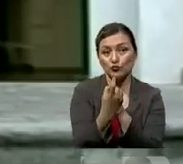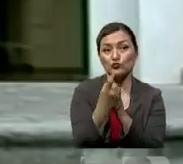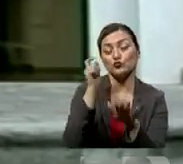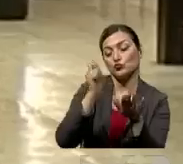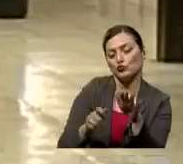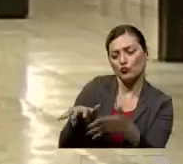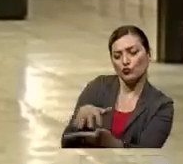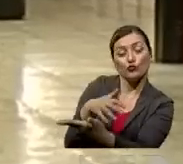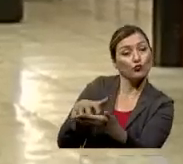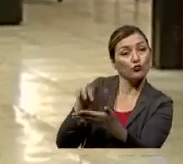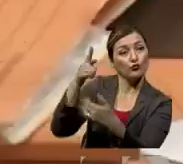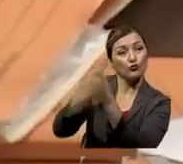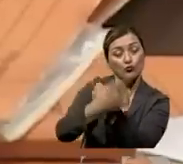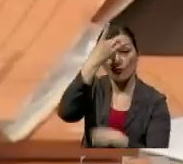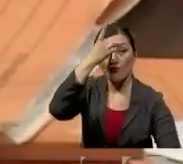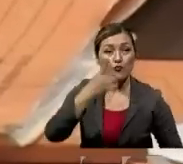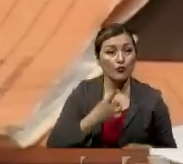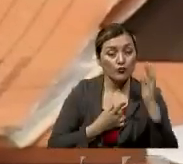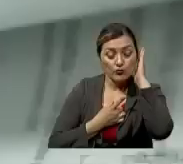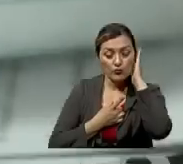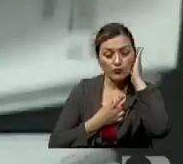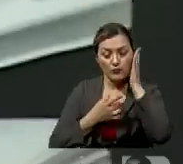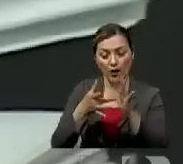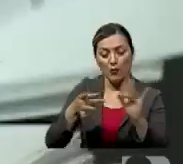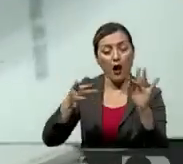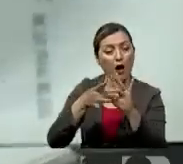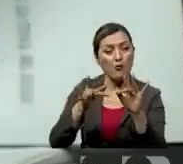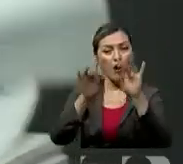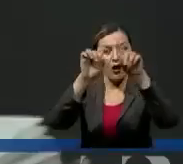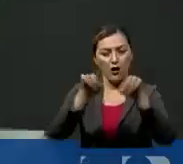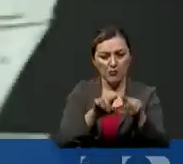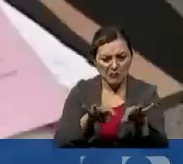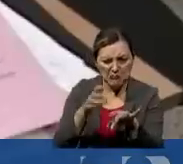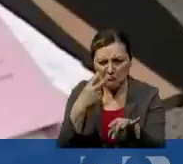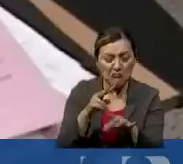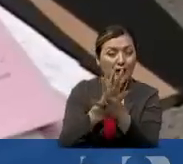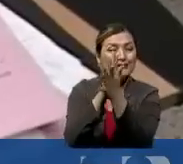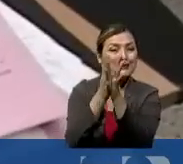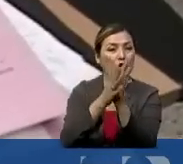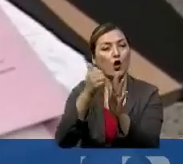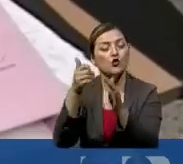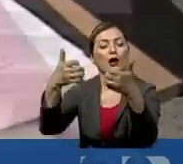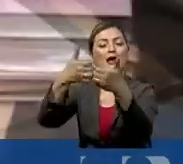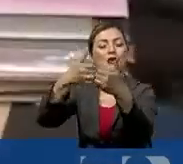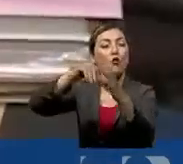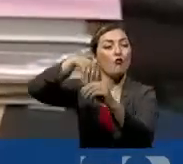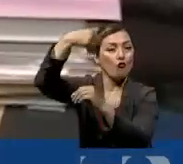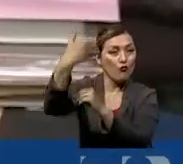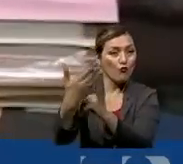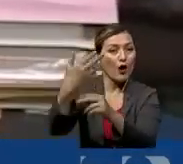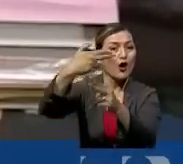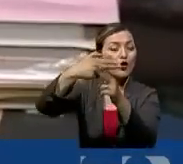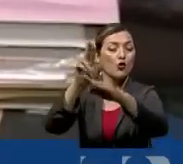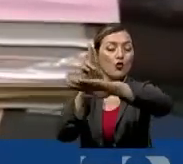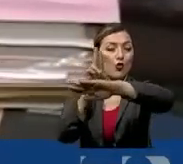fue cuestionado, pues su sentencia no fue redactada en ninguna computadora del juzgado, sino en un equipo externo con el nombre